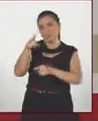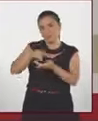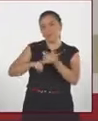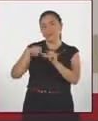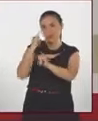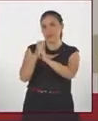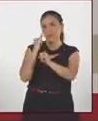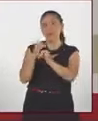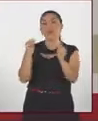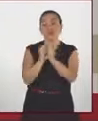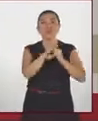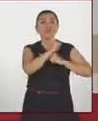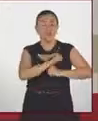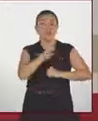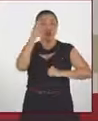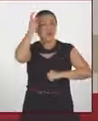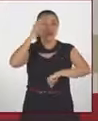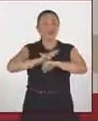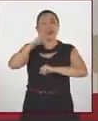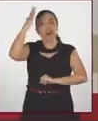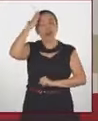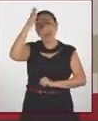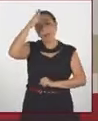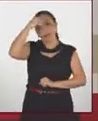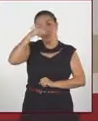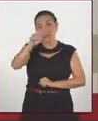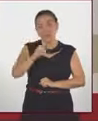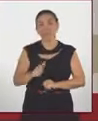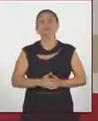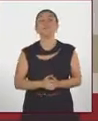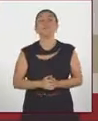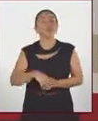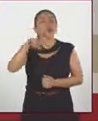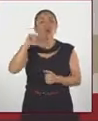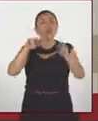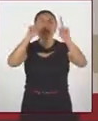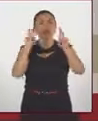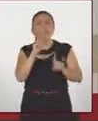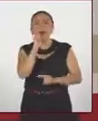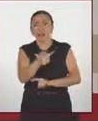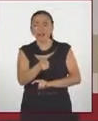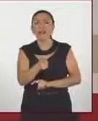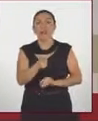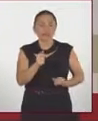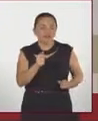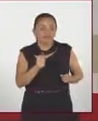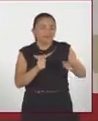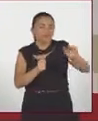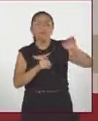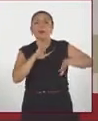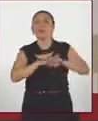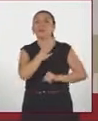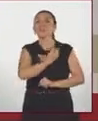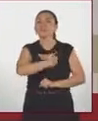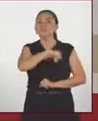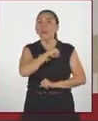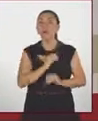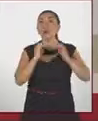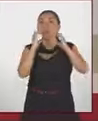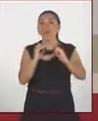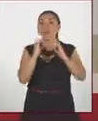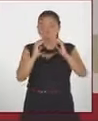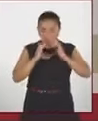presentada a través de la Dirección General Aprende MX. El tema de hoy es Creciendo Sanos, ortopedia